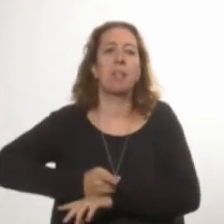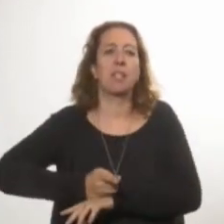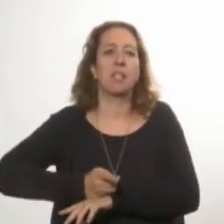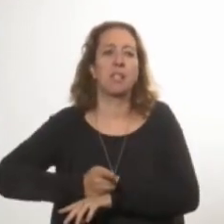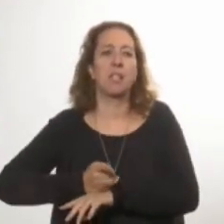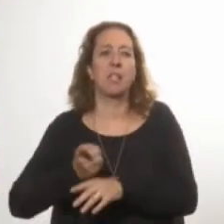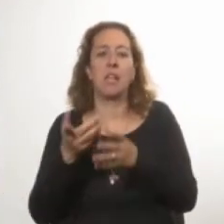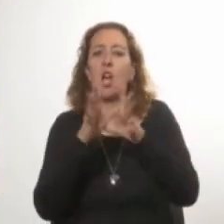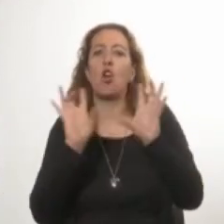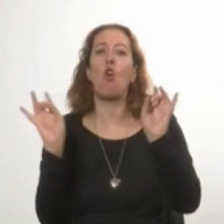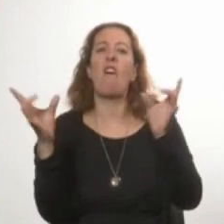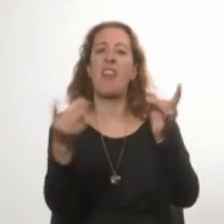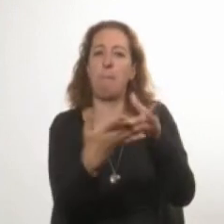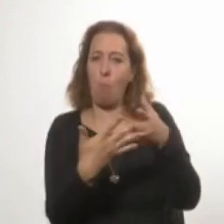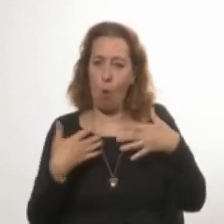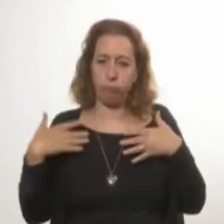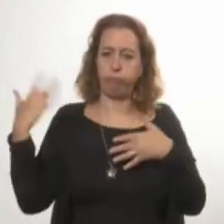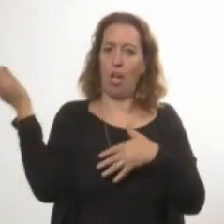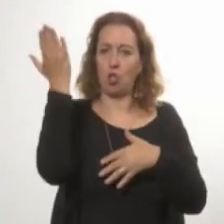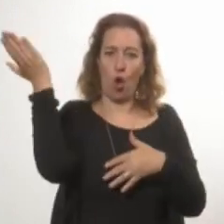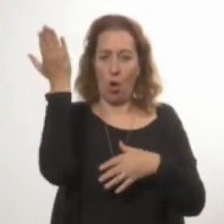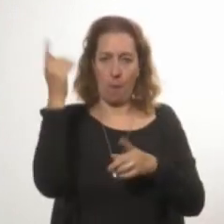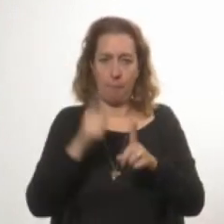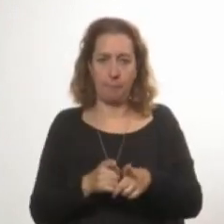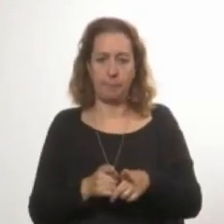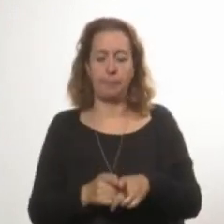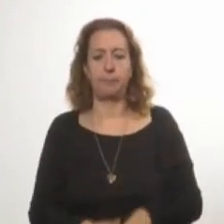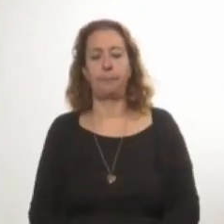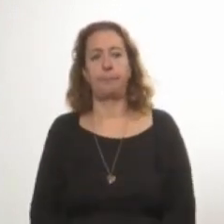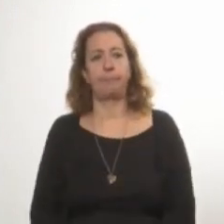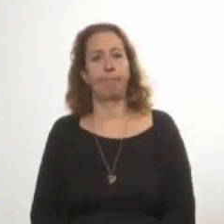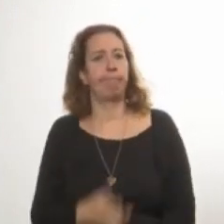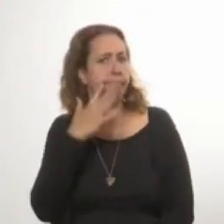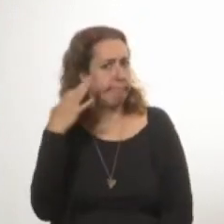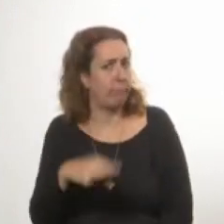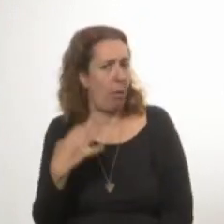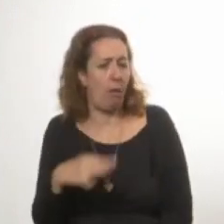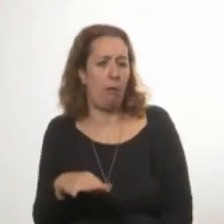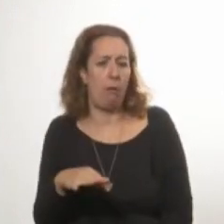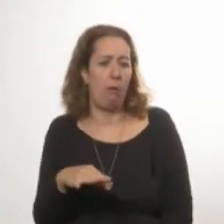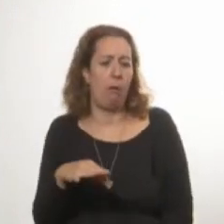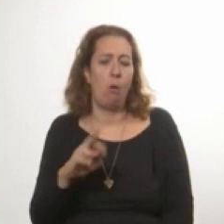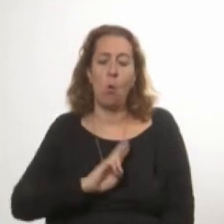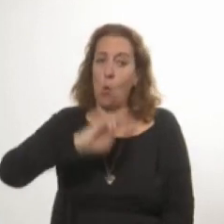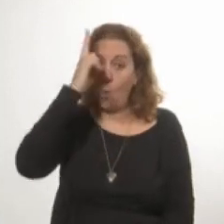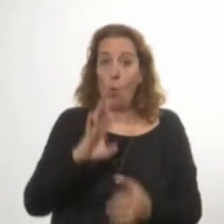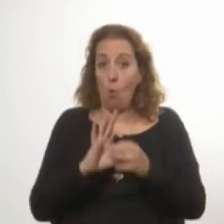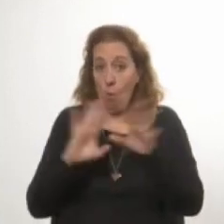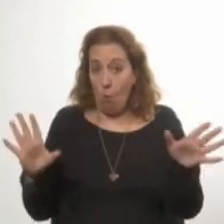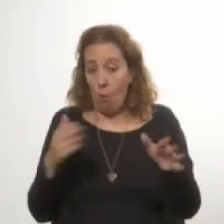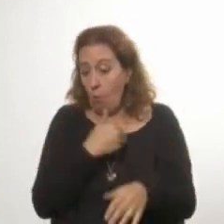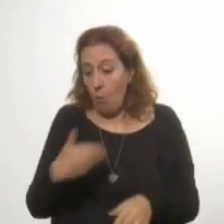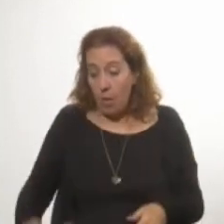plutocracia globalista. Pero lo cierto es que vivíamos en Uruguay democrático, donde los gobiernos